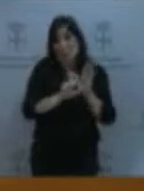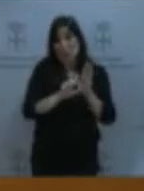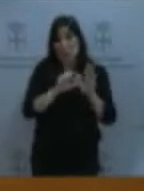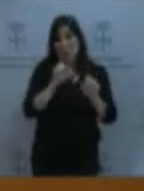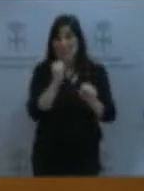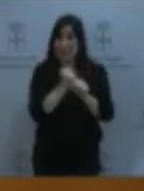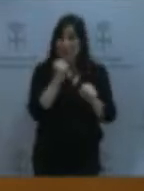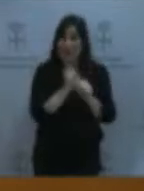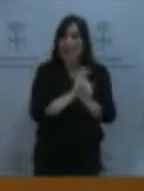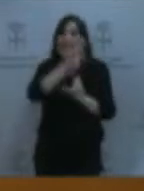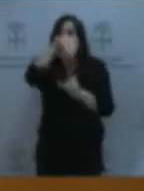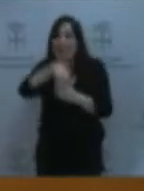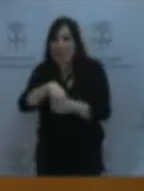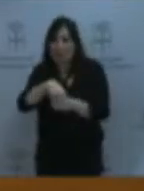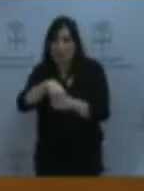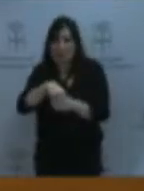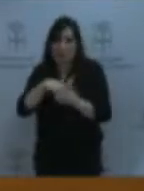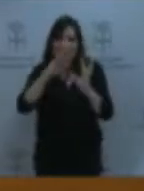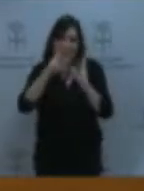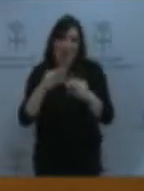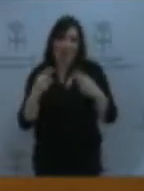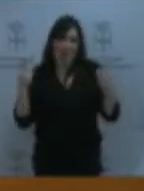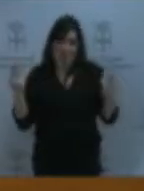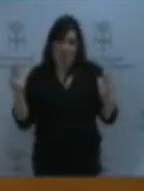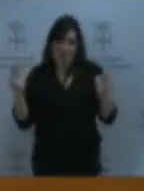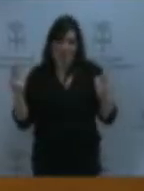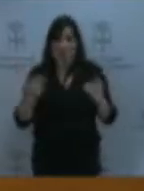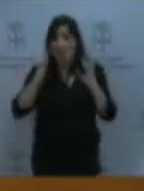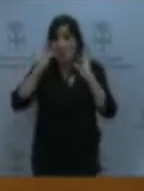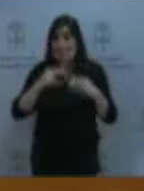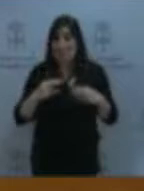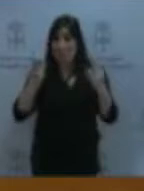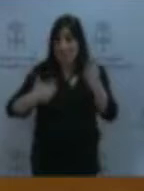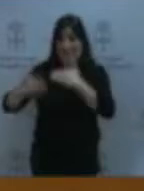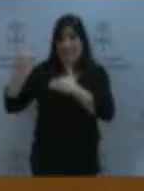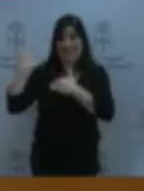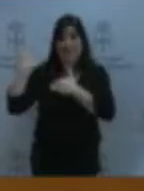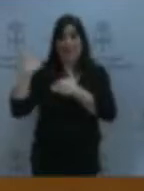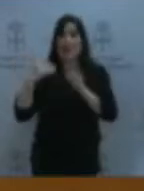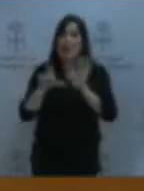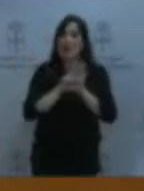públicas, unas administraciones públicas que entonces contaban con una legislación posfranquista